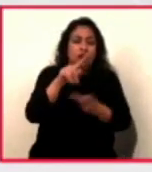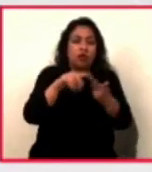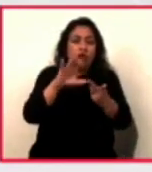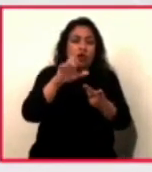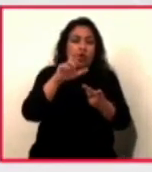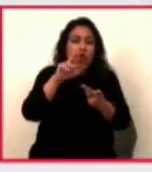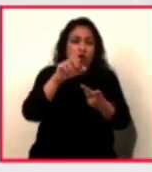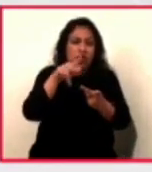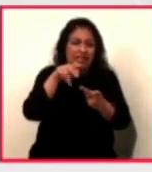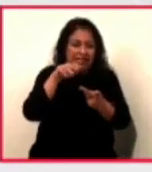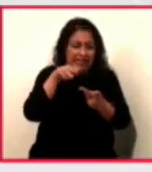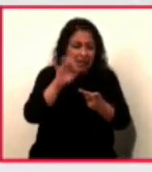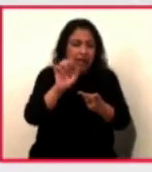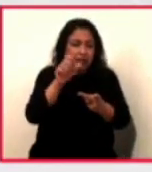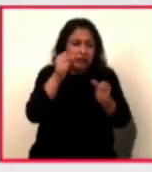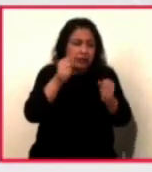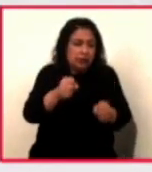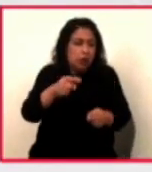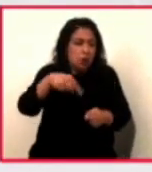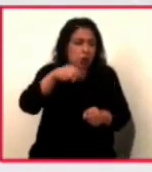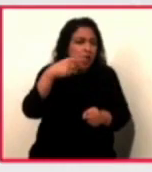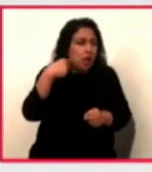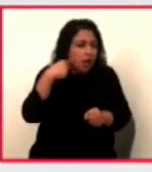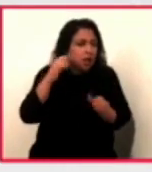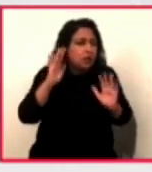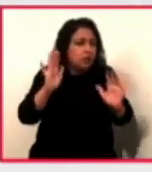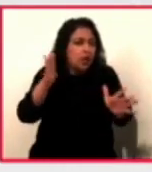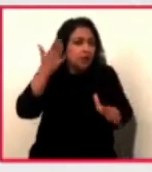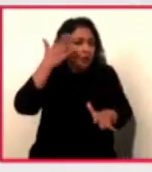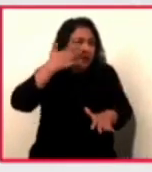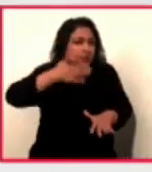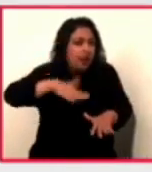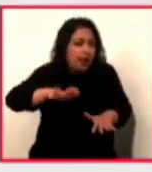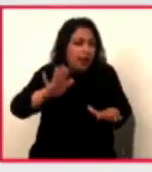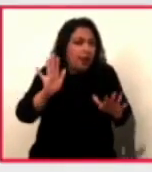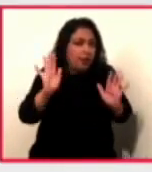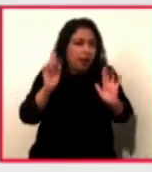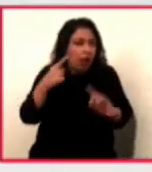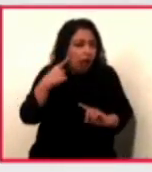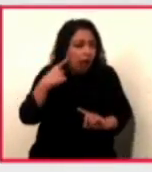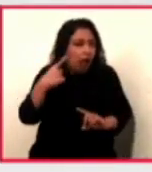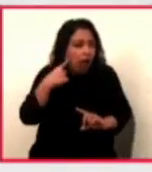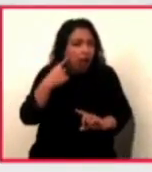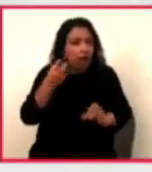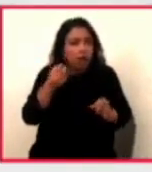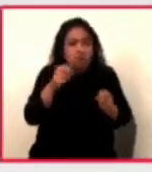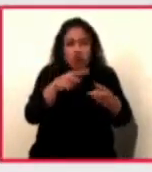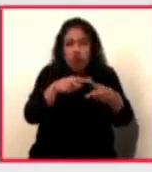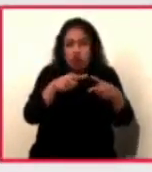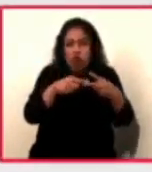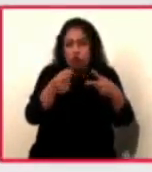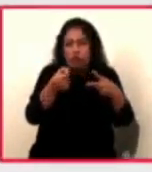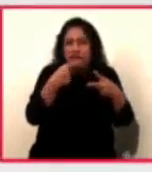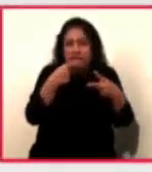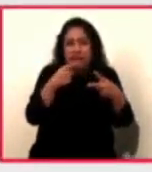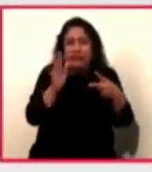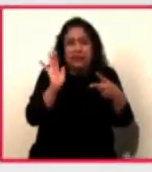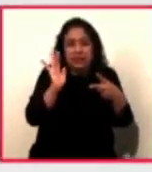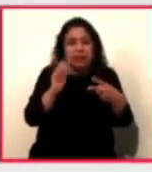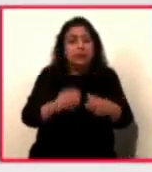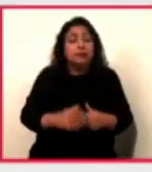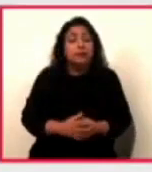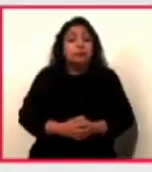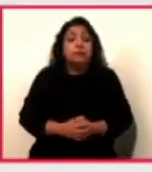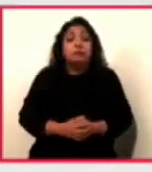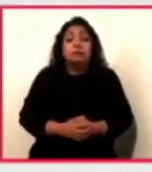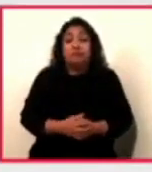muy seguramente la audiencia ha estado escuchando estos dos medicamentos constantemente.